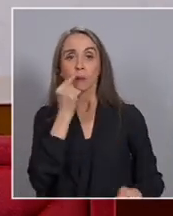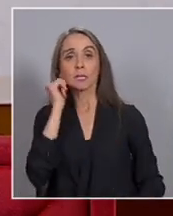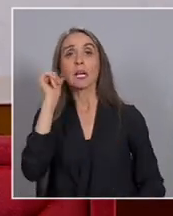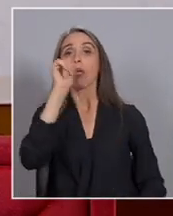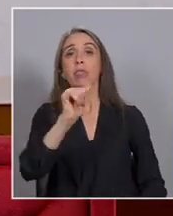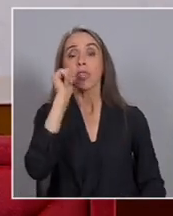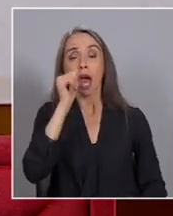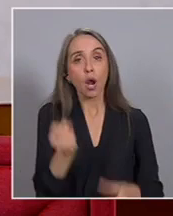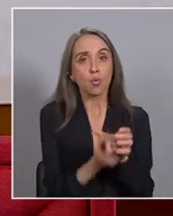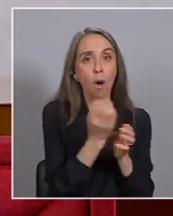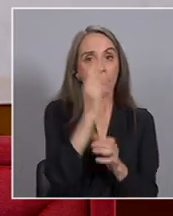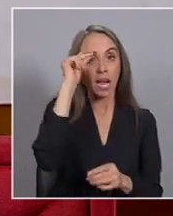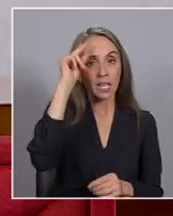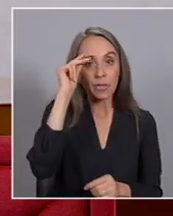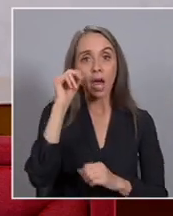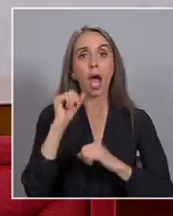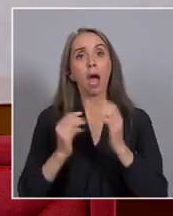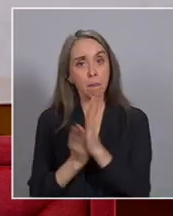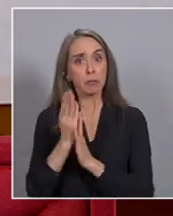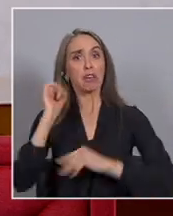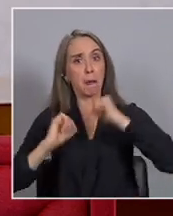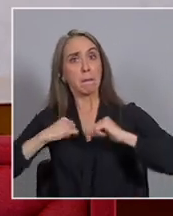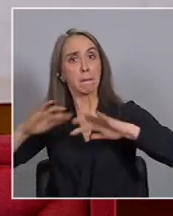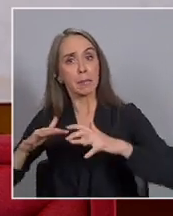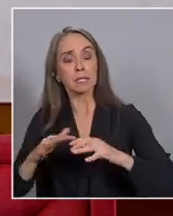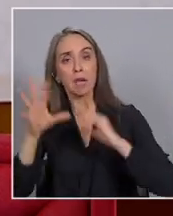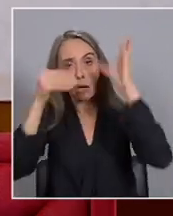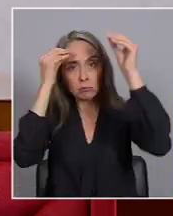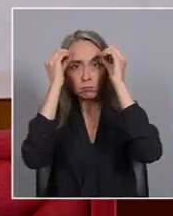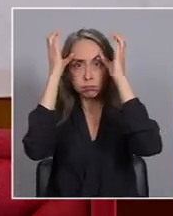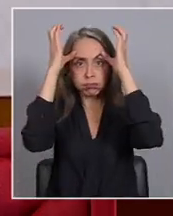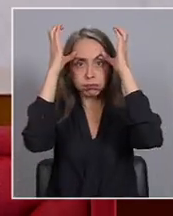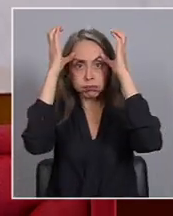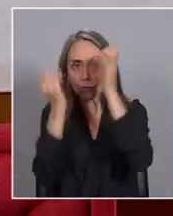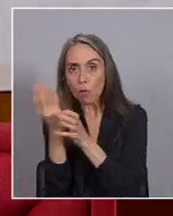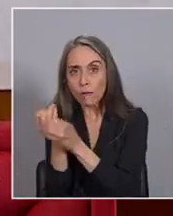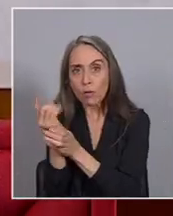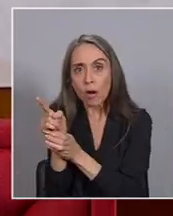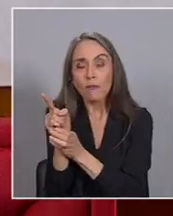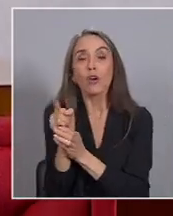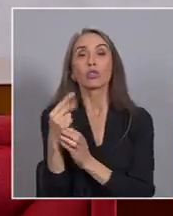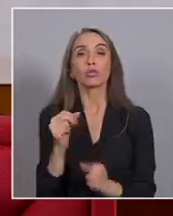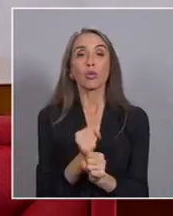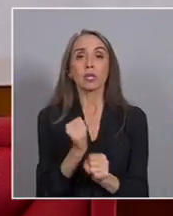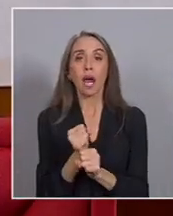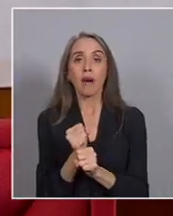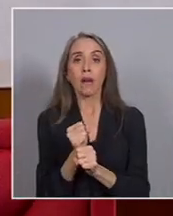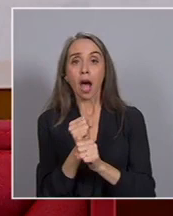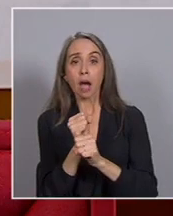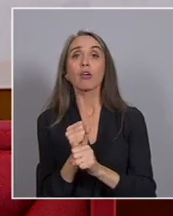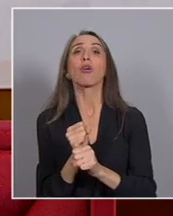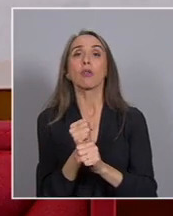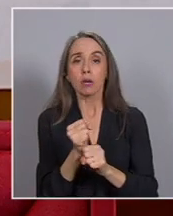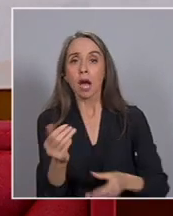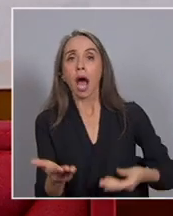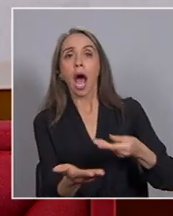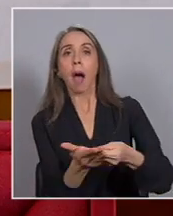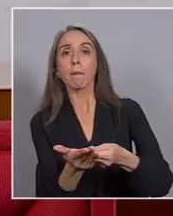día innovan, emprenden, generan conocimiento y sustentan con su trabajo a nuestra economía y a la sociedad